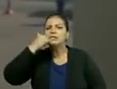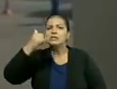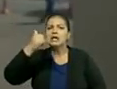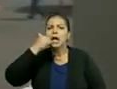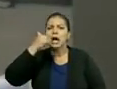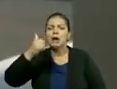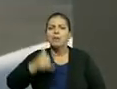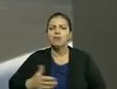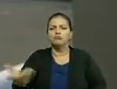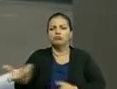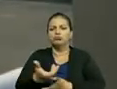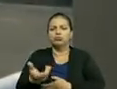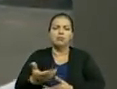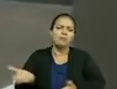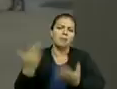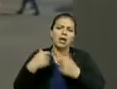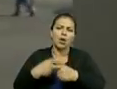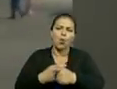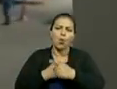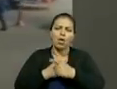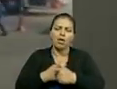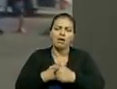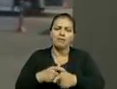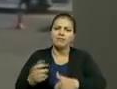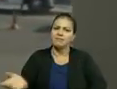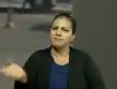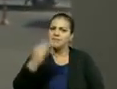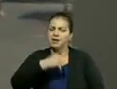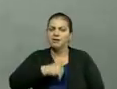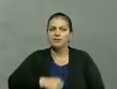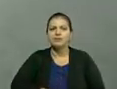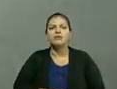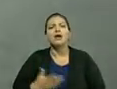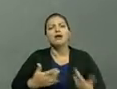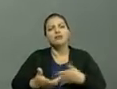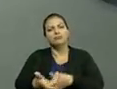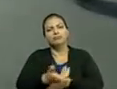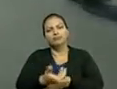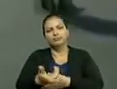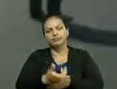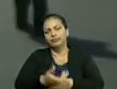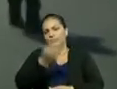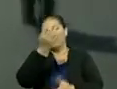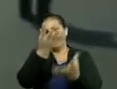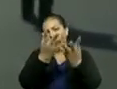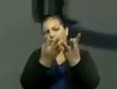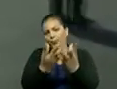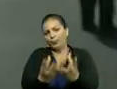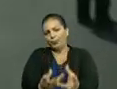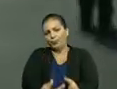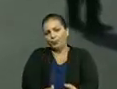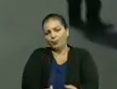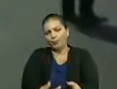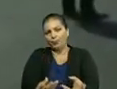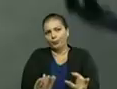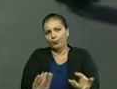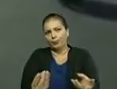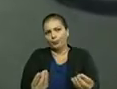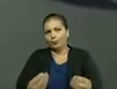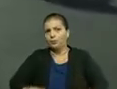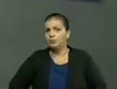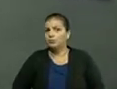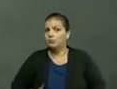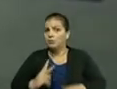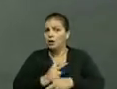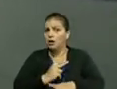llamaron de inmediato a los bomberos que llegaron hasta el sitio y lograron apagar las llamas, evitando que el fuego se